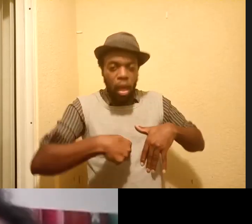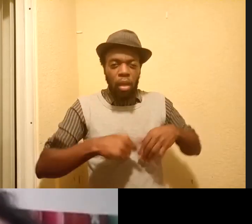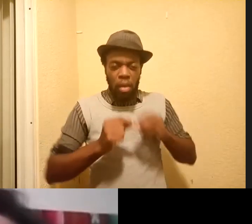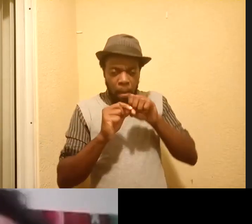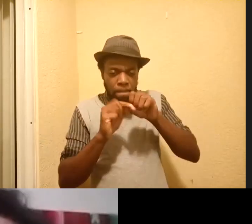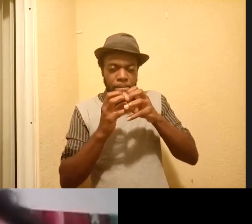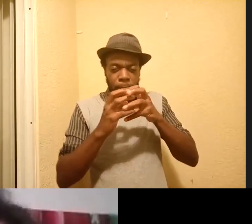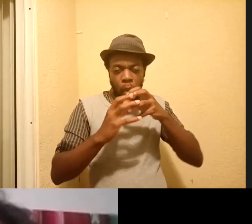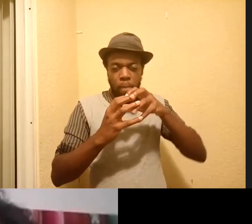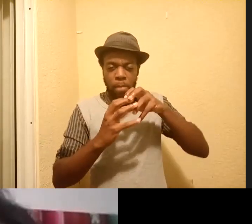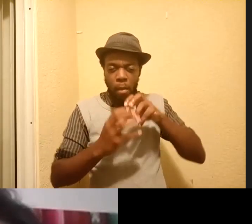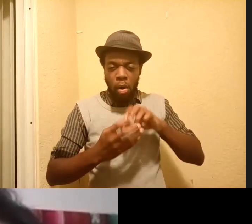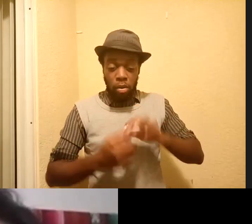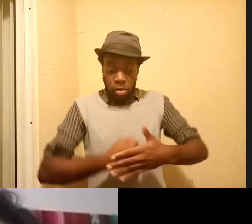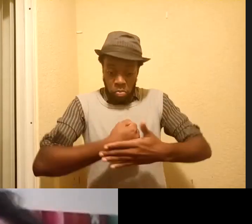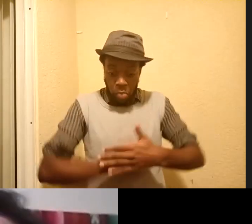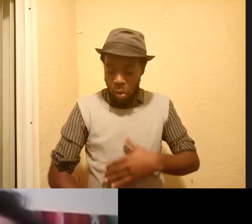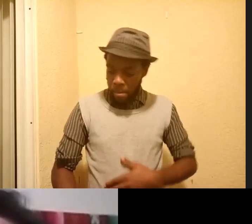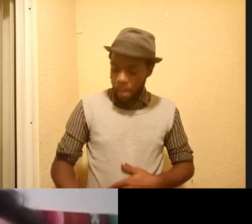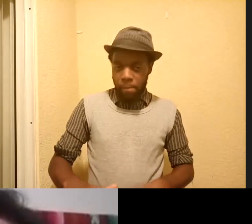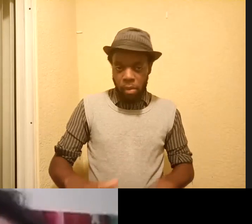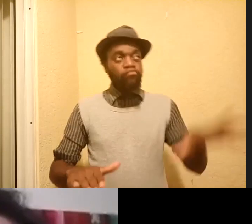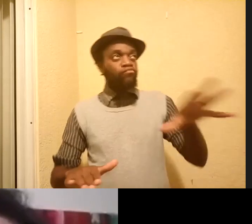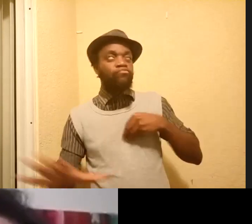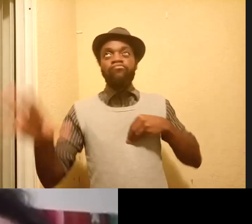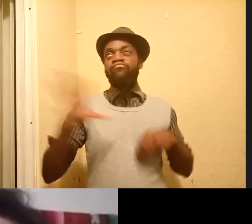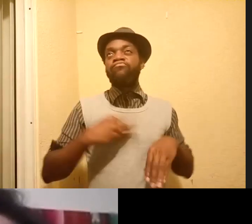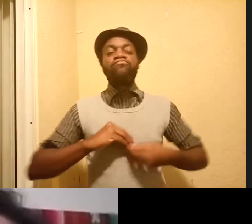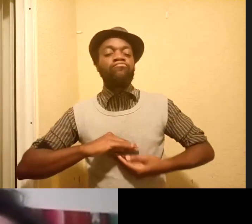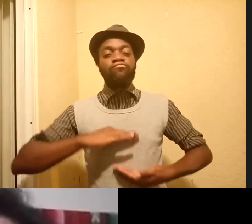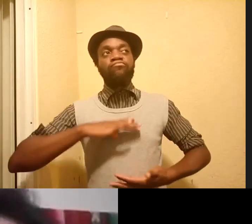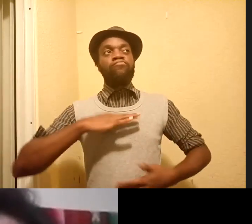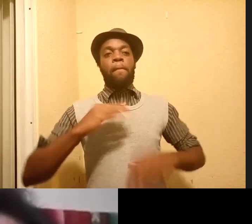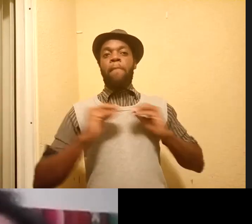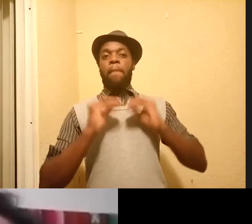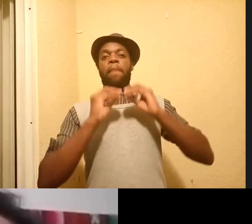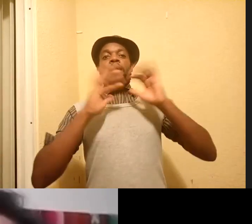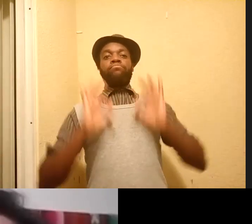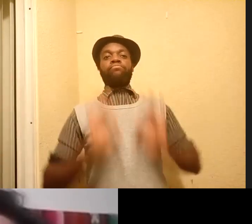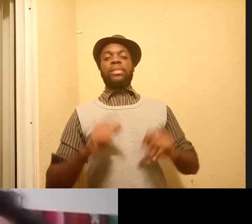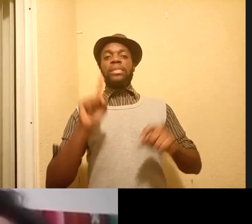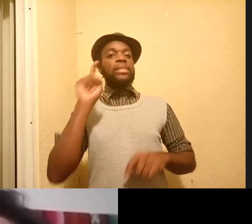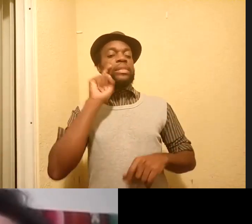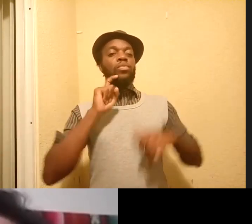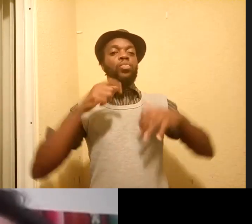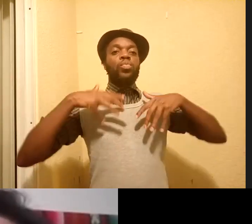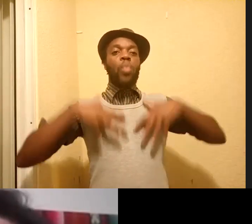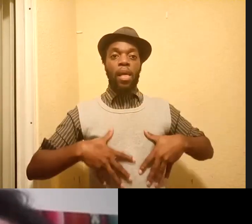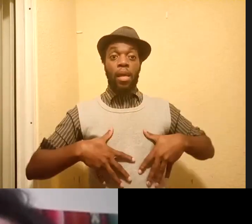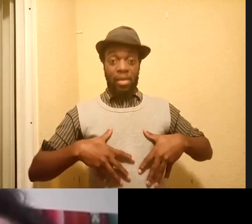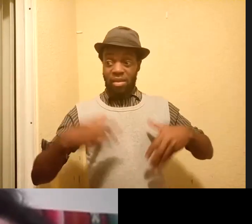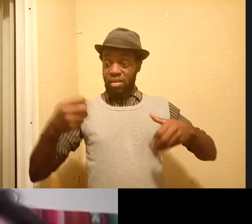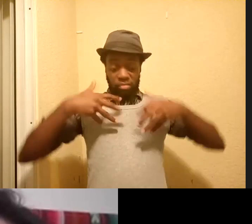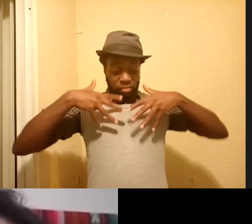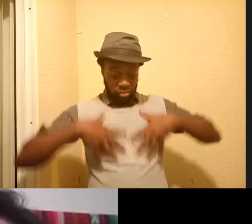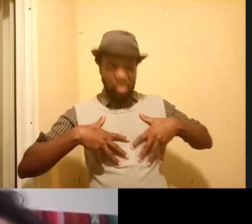construyéndose a lo largo de toda nuestra vida. Entonces, es la familia, el medio familiar, uno de los